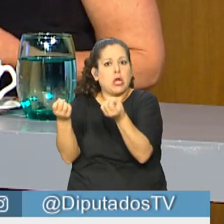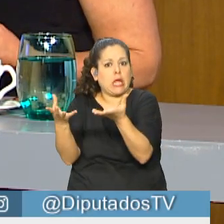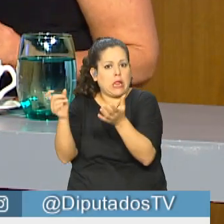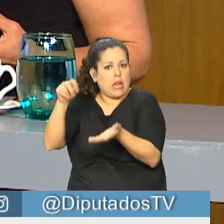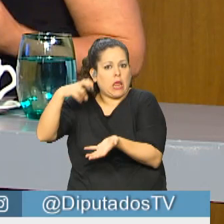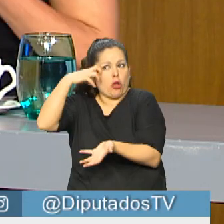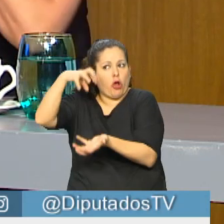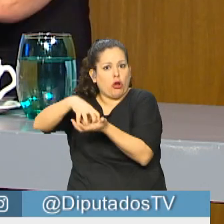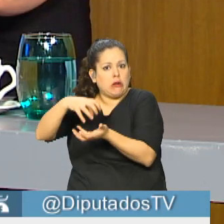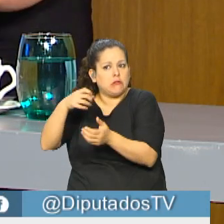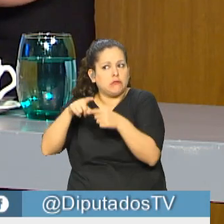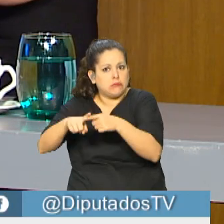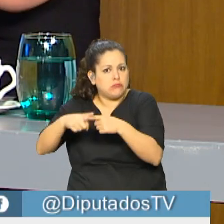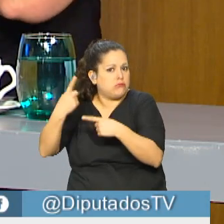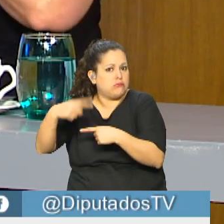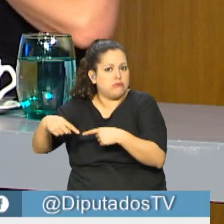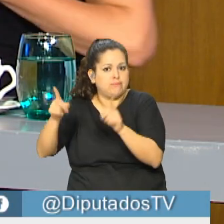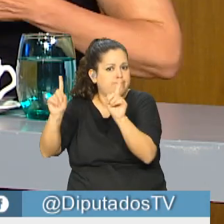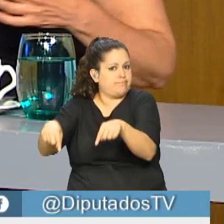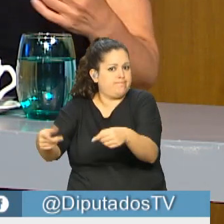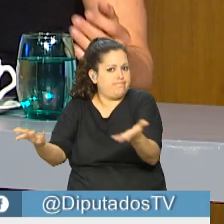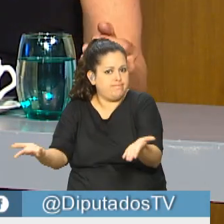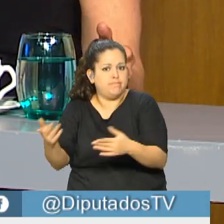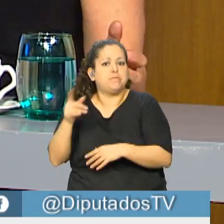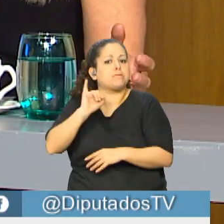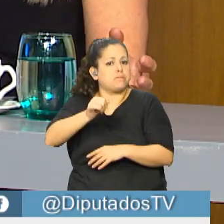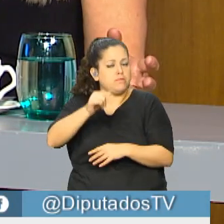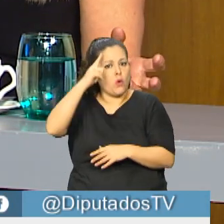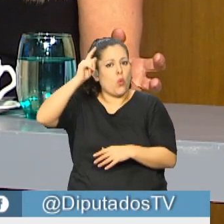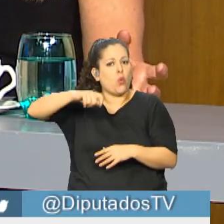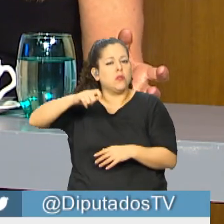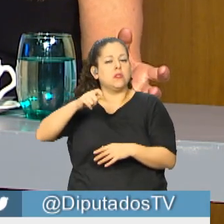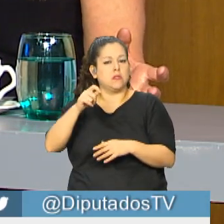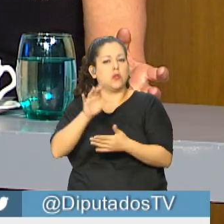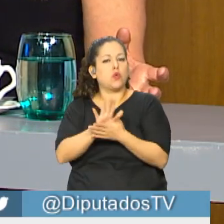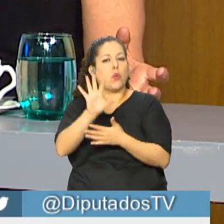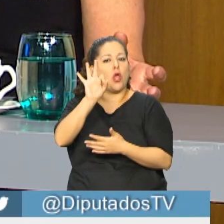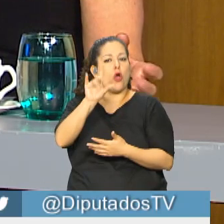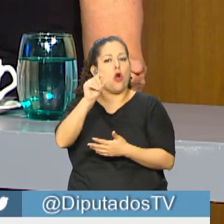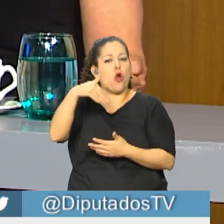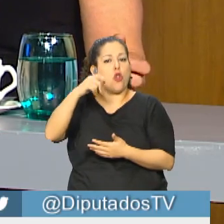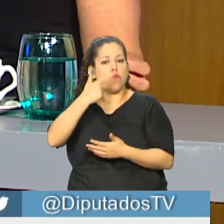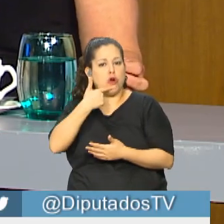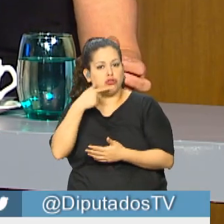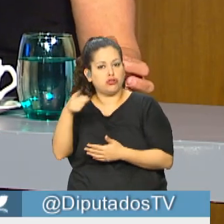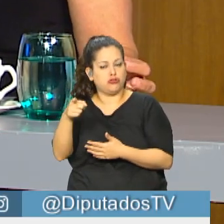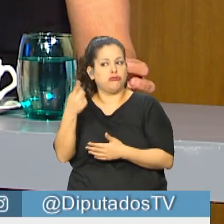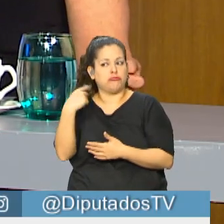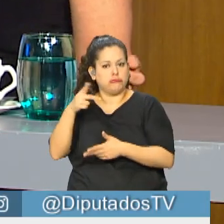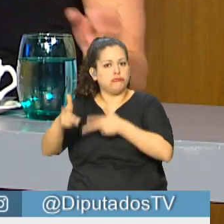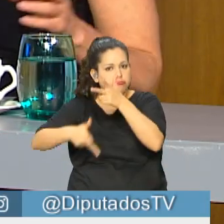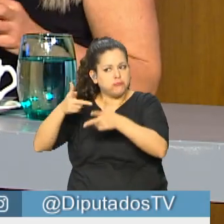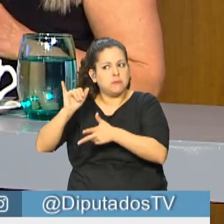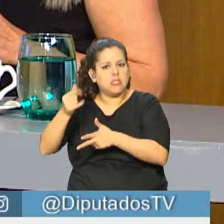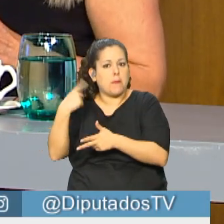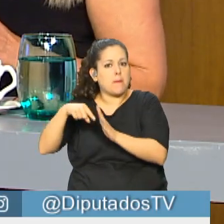a propósito de la deuda. Sí tenemos un caso que llegó a la justicia, que es el caso Olmos, a propósito de la investigación de la deuda, pero no mucho más que esto. Por